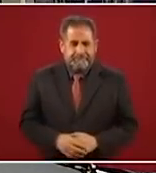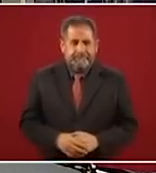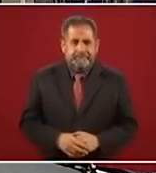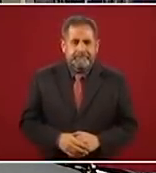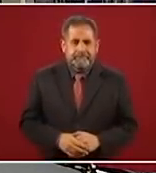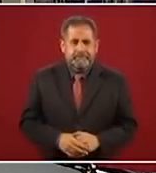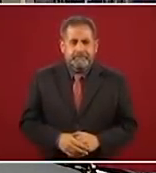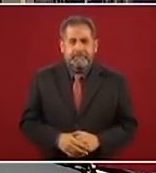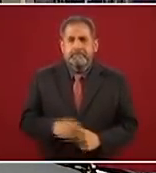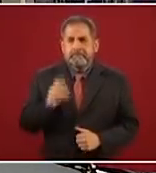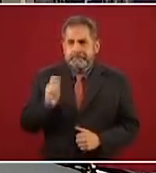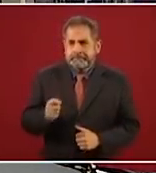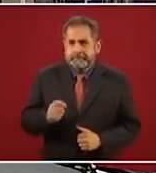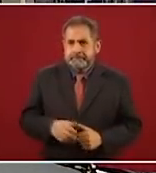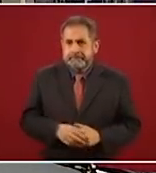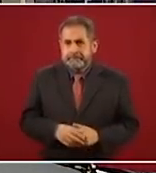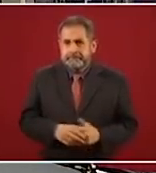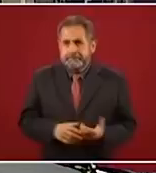lo malo es